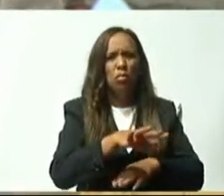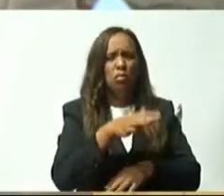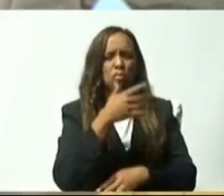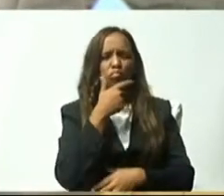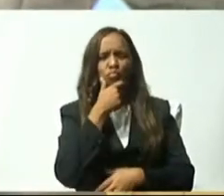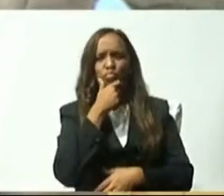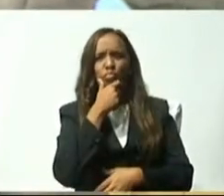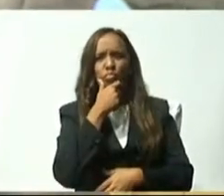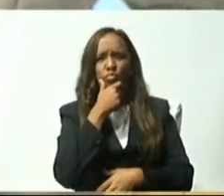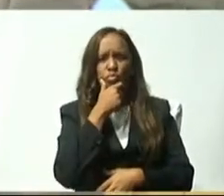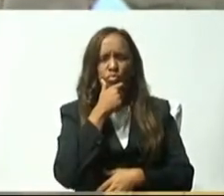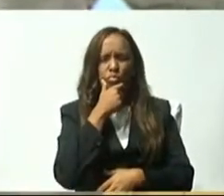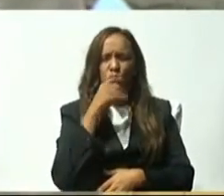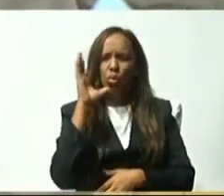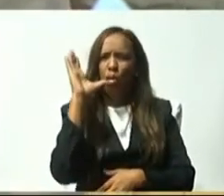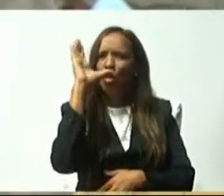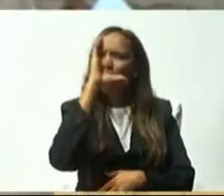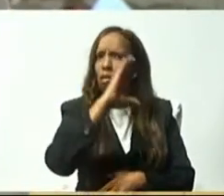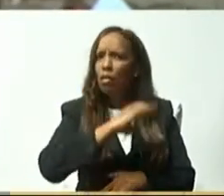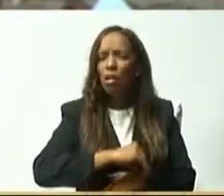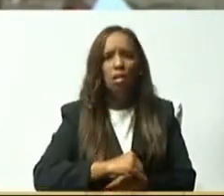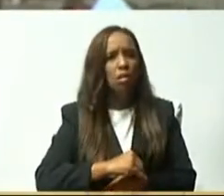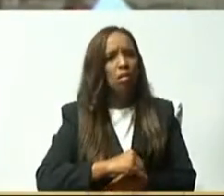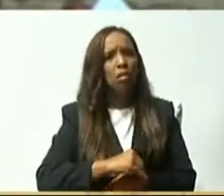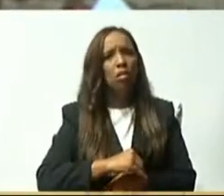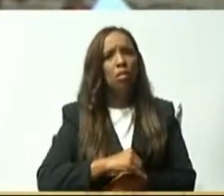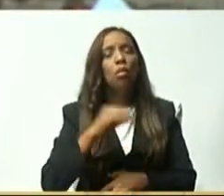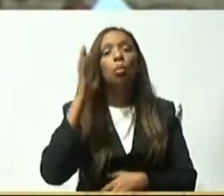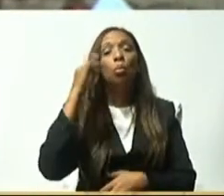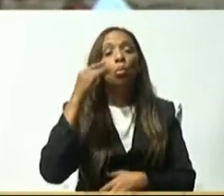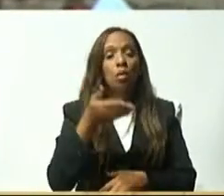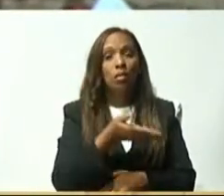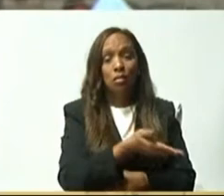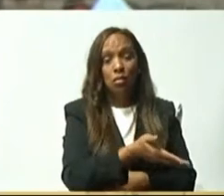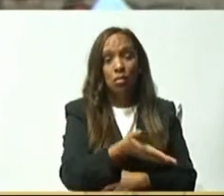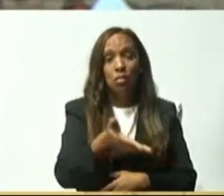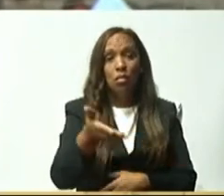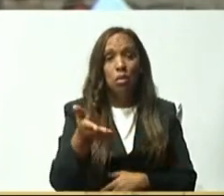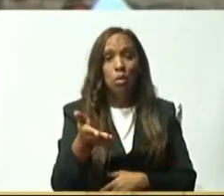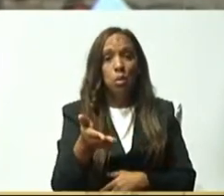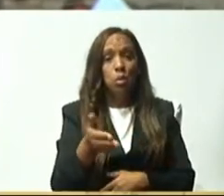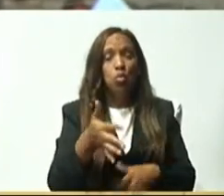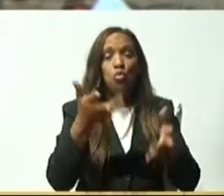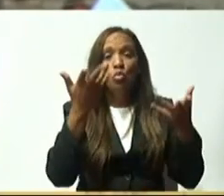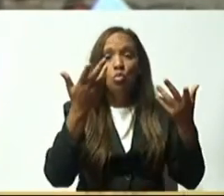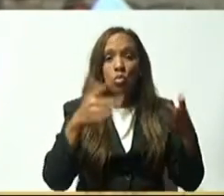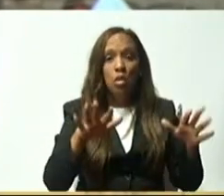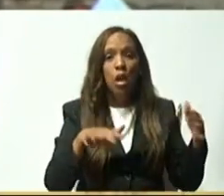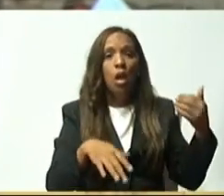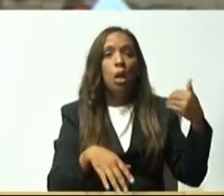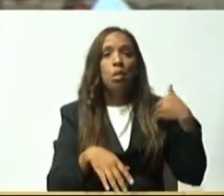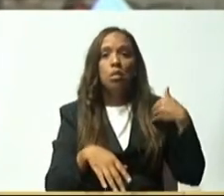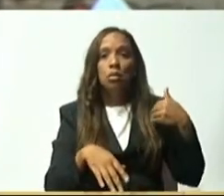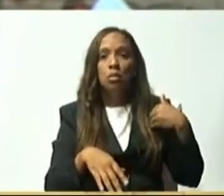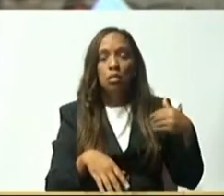de ferretería, dueños de inmobiliaria, dueños de negocios, todos lícitos.